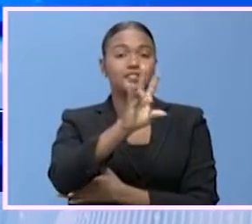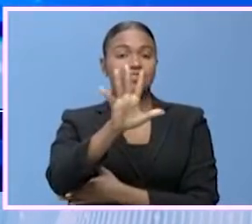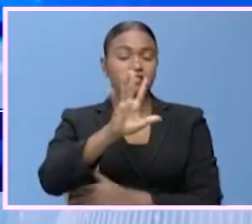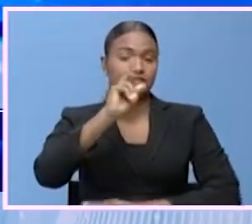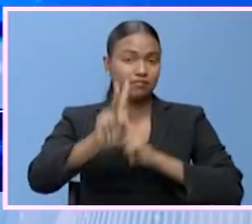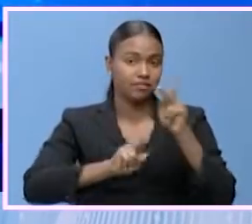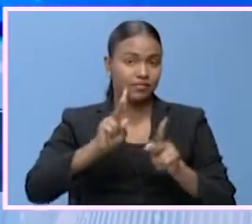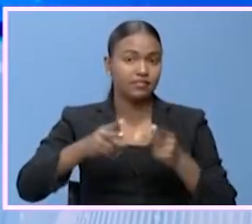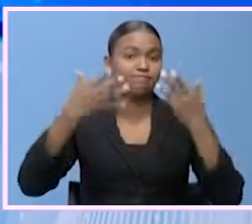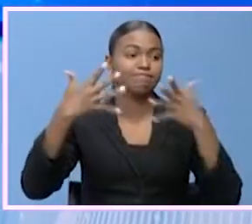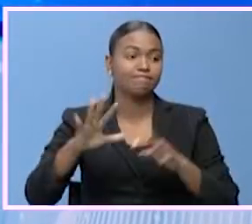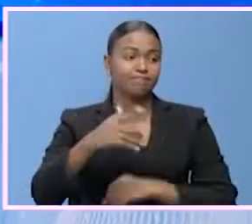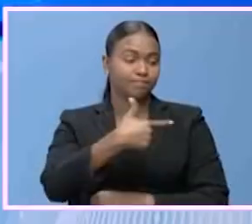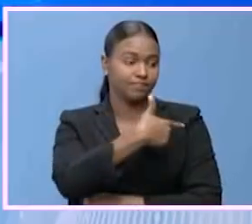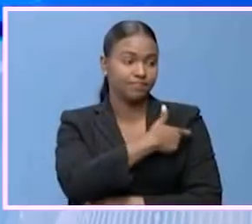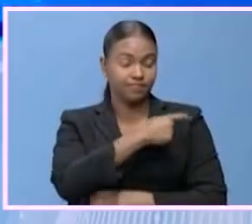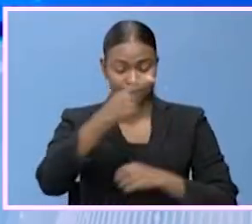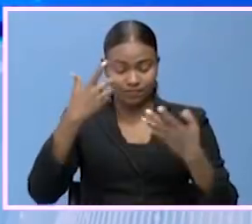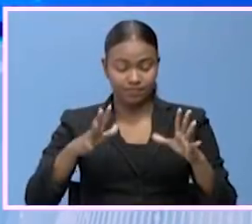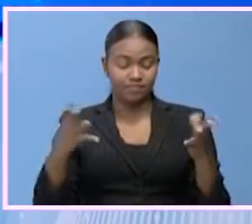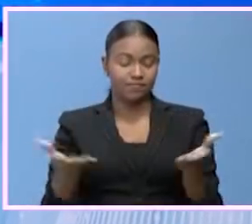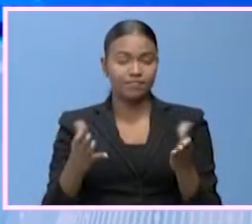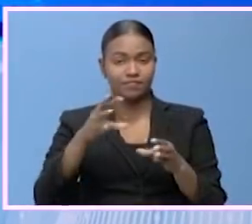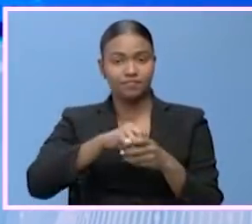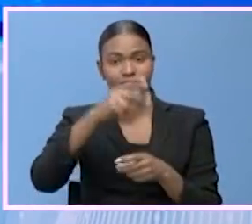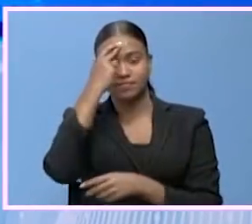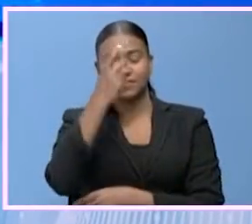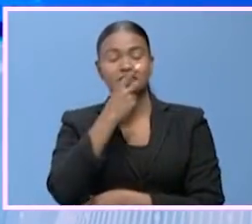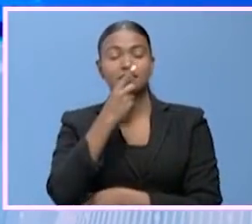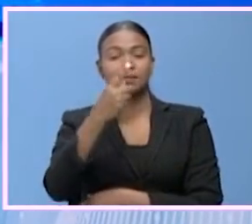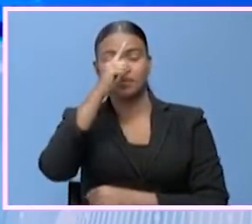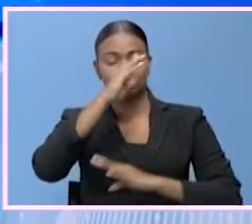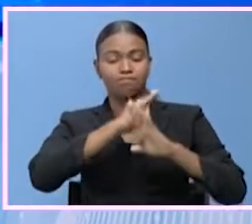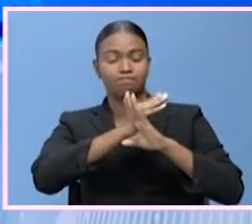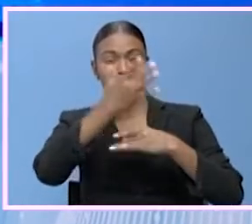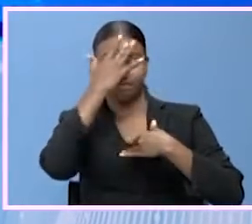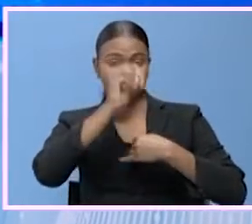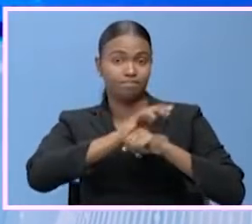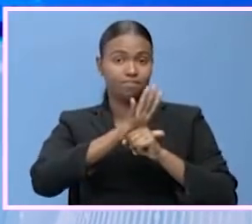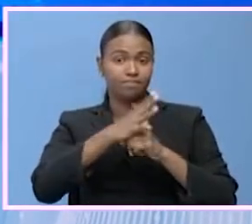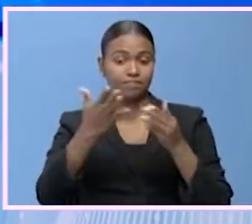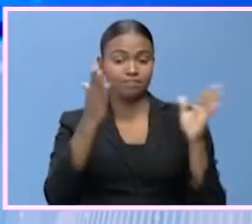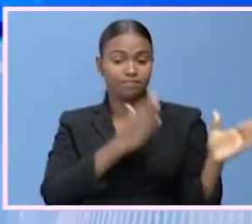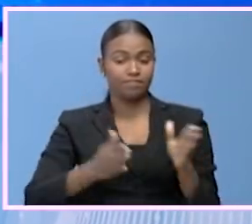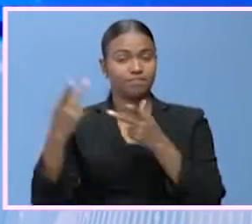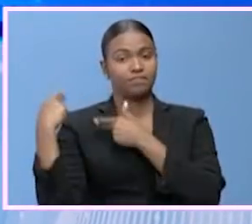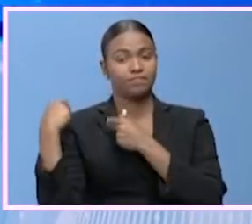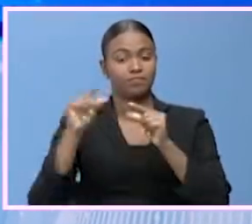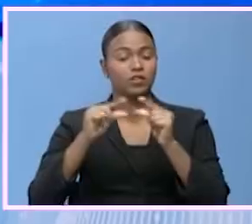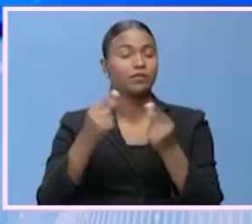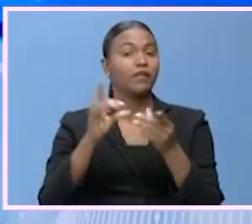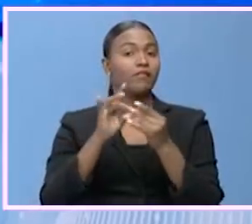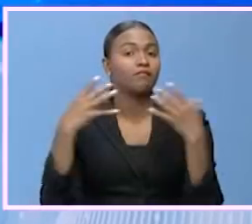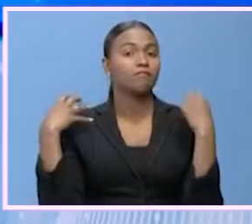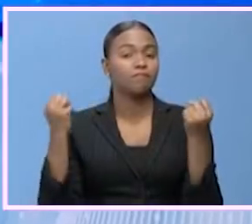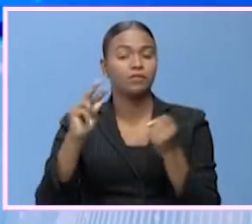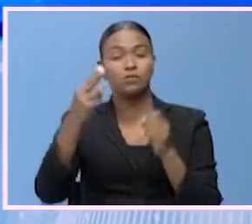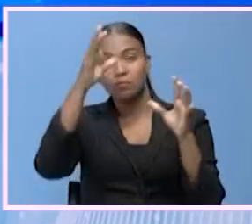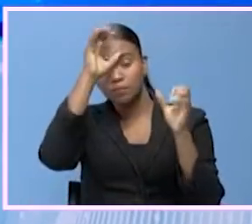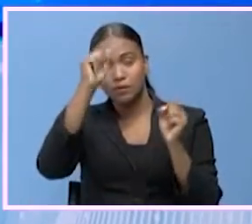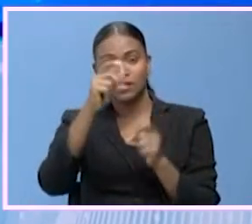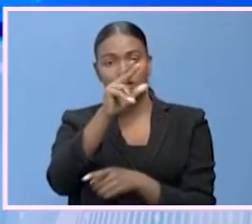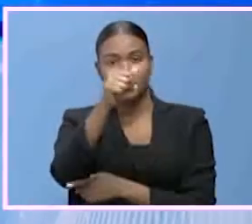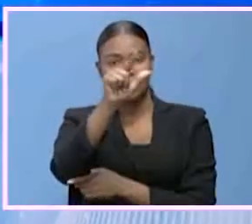105.575 personas han sido vacunadas ya en República Dominicana contra el COVID-19. La coordinadora del Gabinete de Salud, la